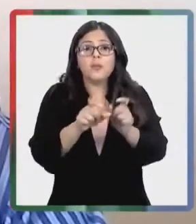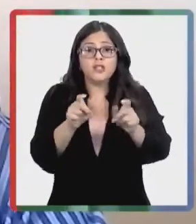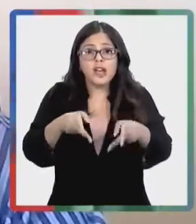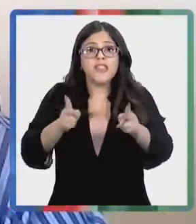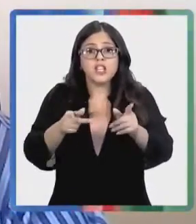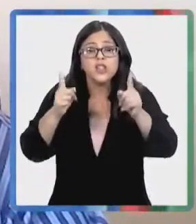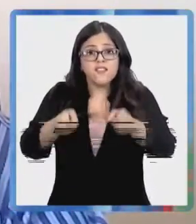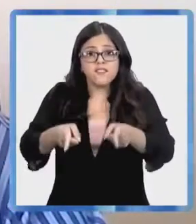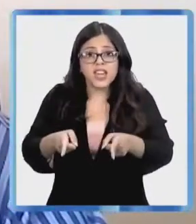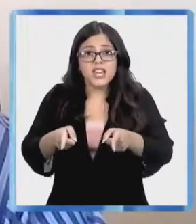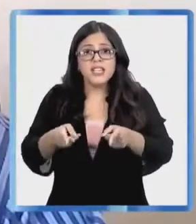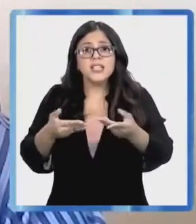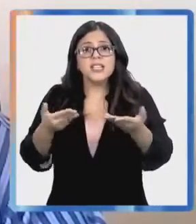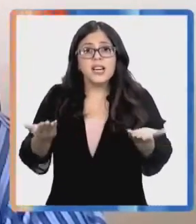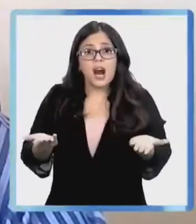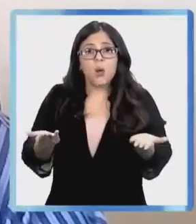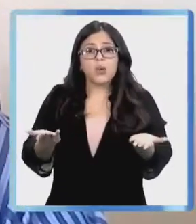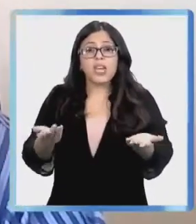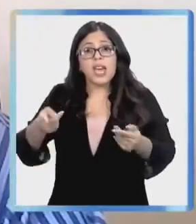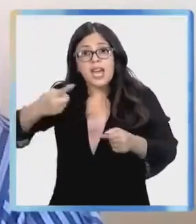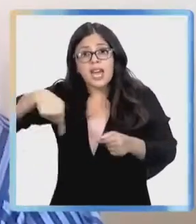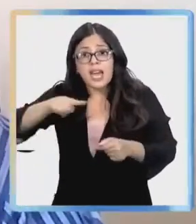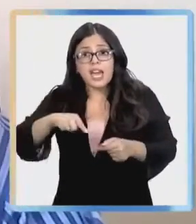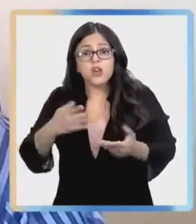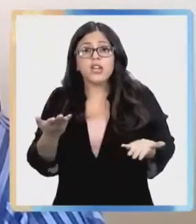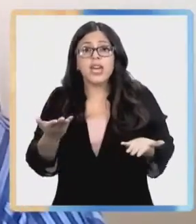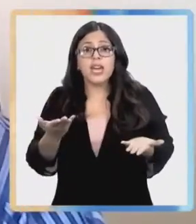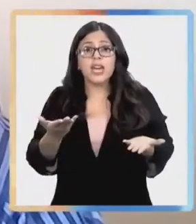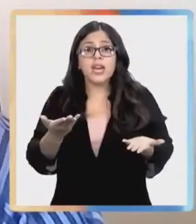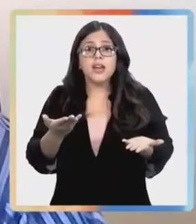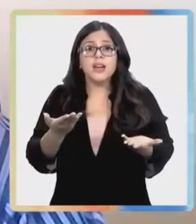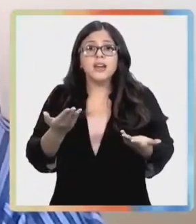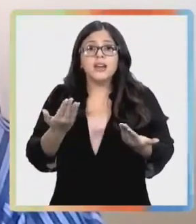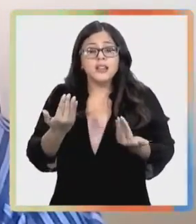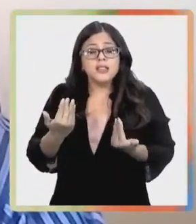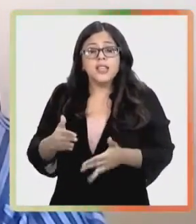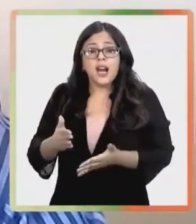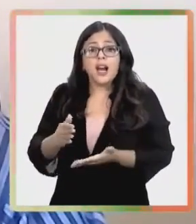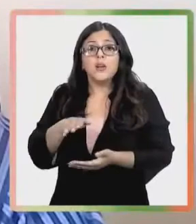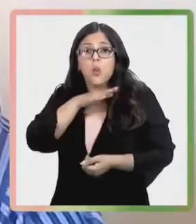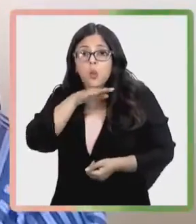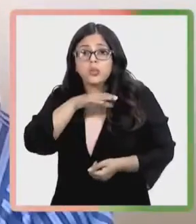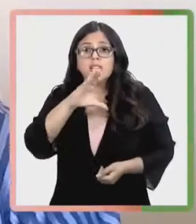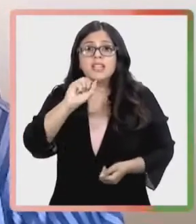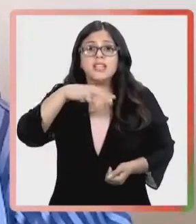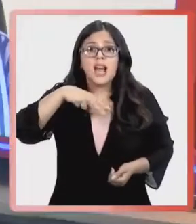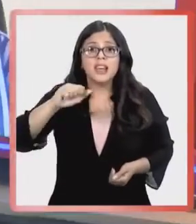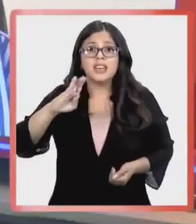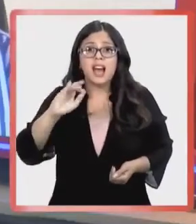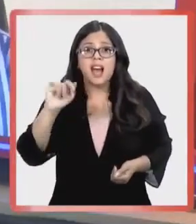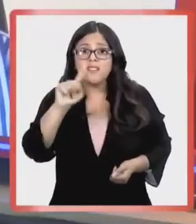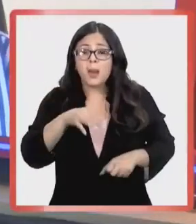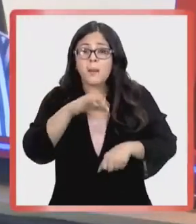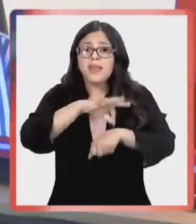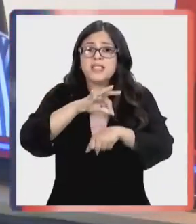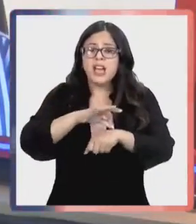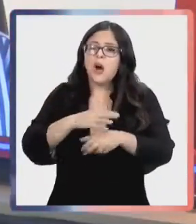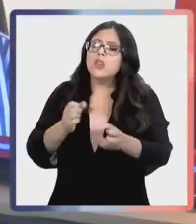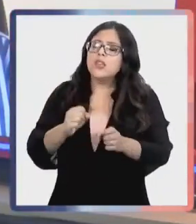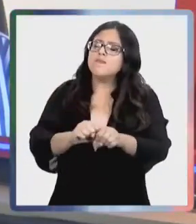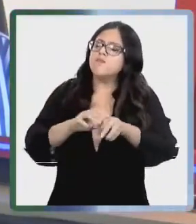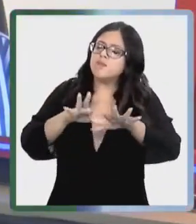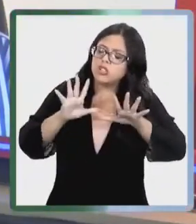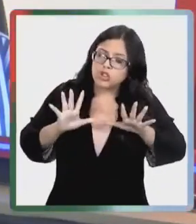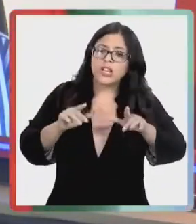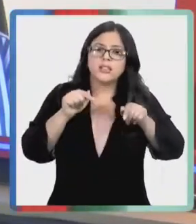deberes, aún teniendo la cannabis medicinal como una opción válida para las personas que así lo estimen. Qué realmente impresionante ha